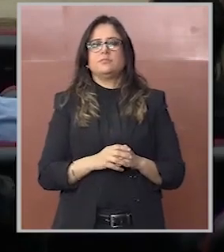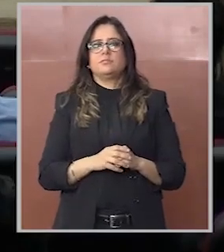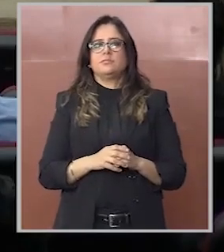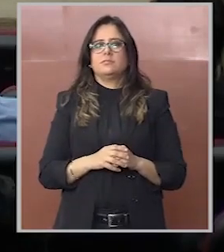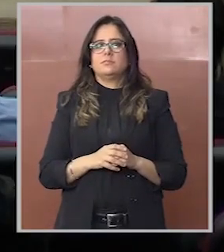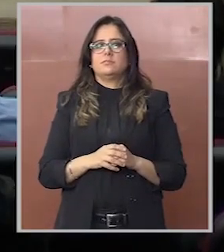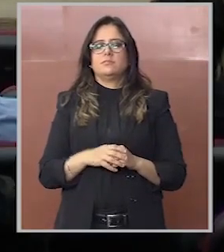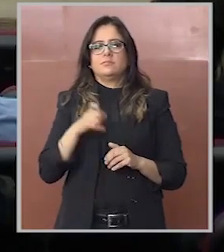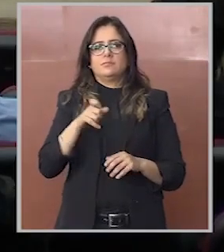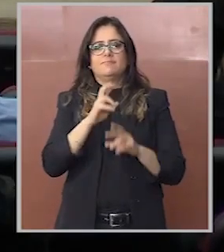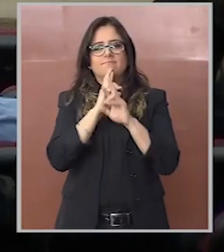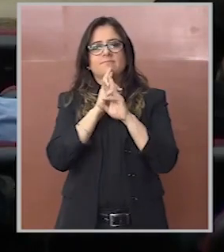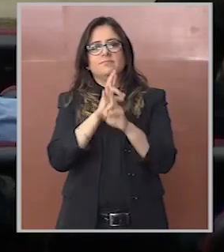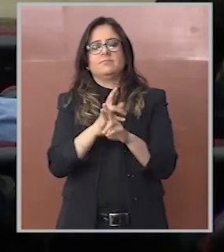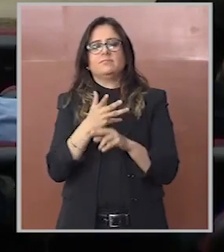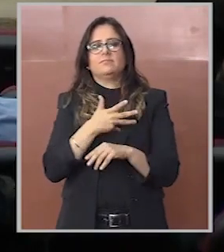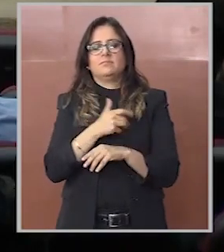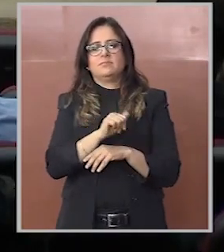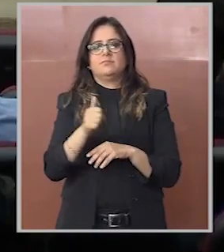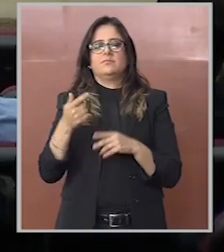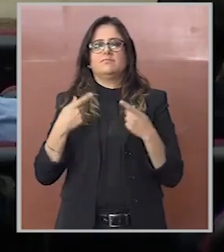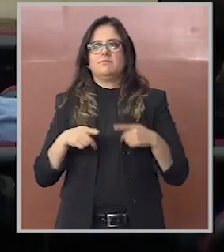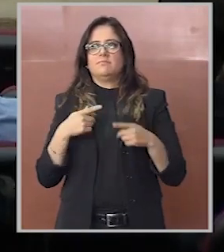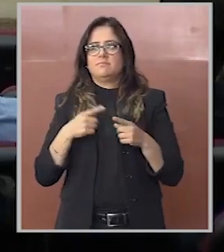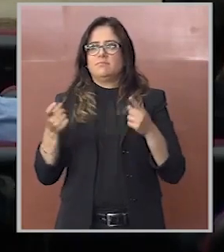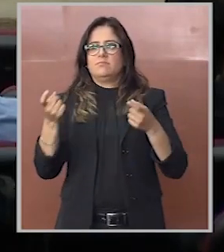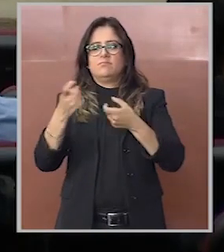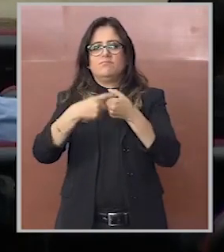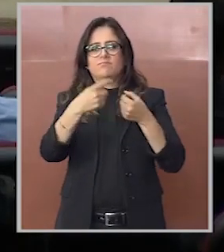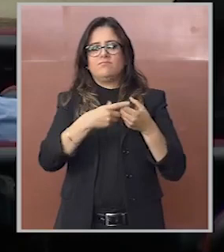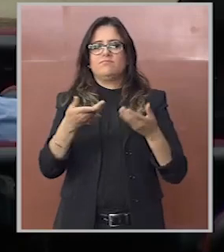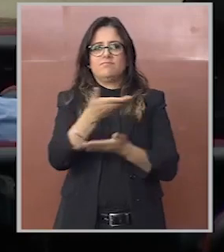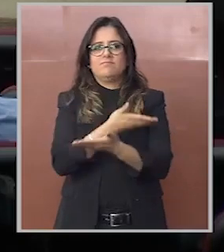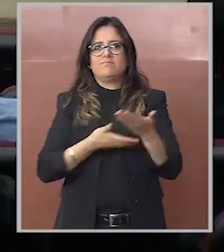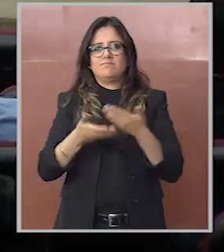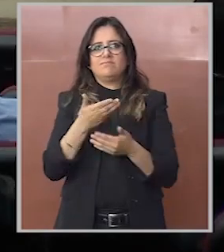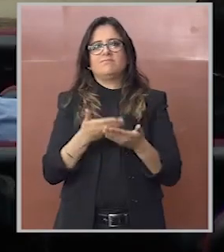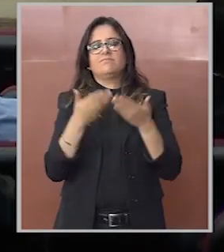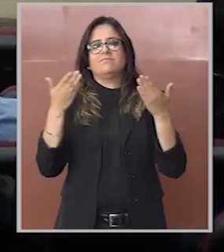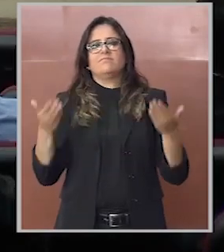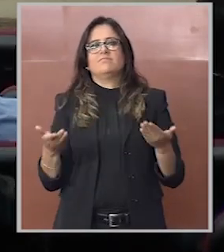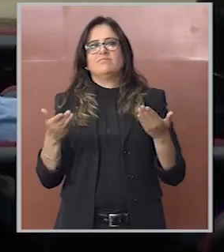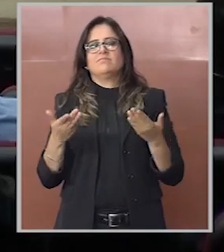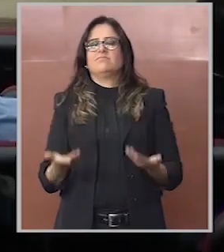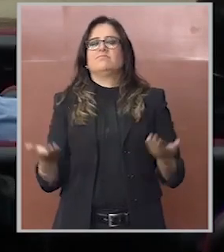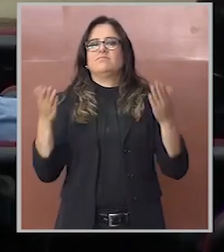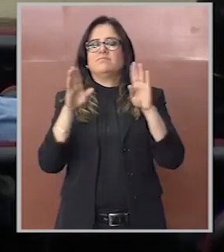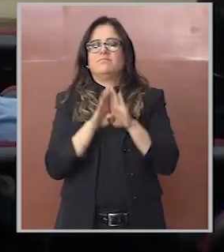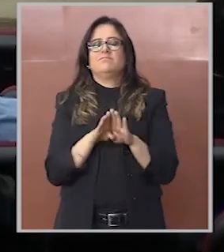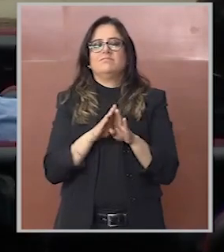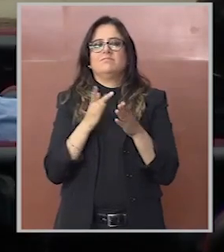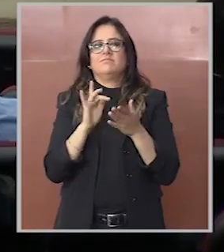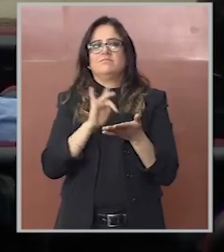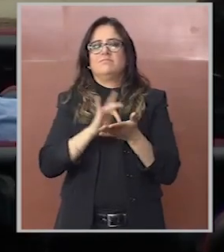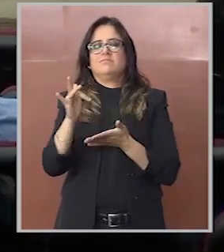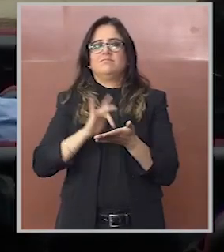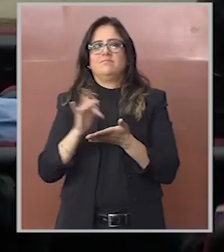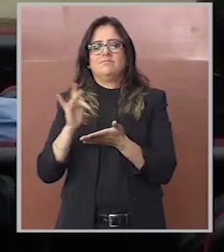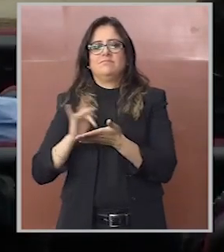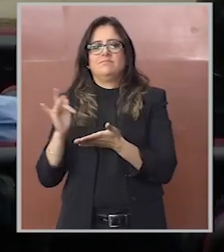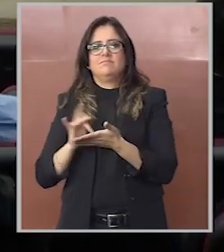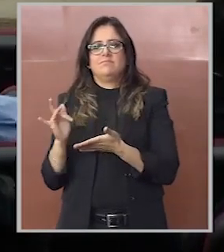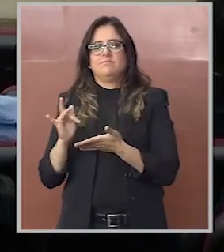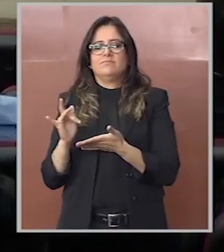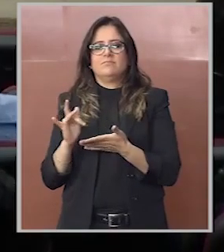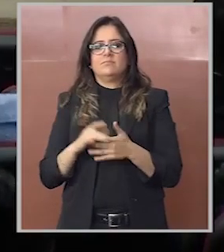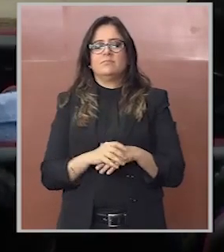pues bueno ahora sí cierro solamente con con agradecimiento en primer lugar por supuesto a la red Nacional